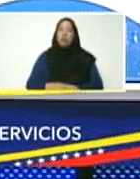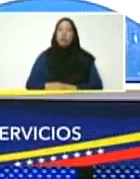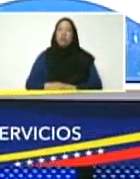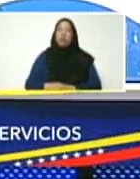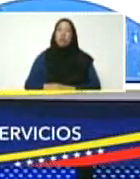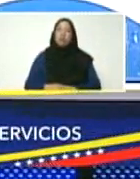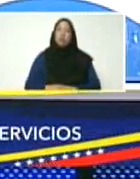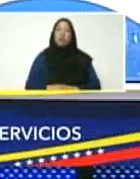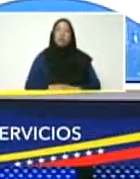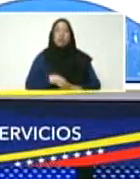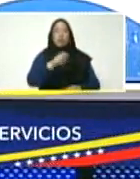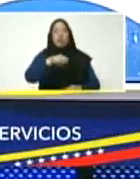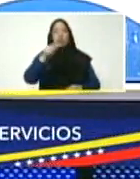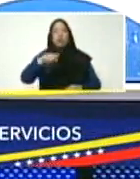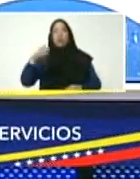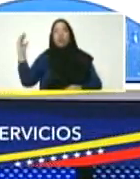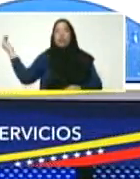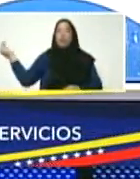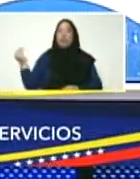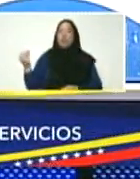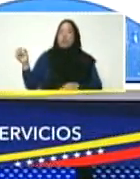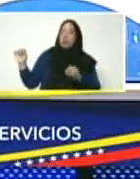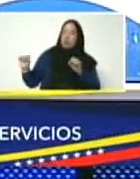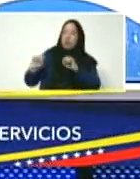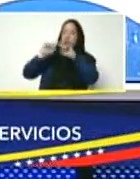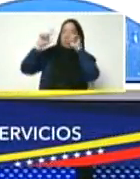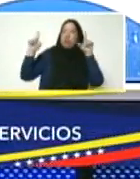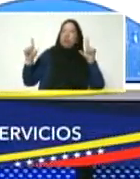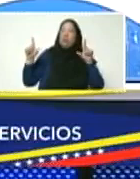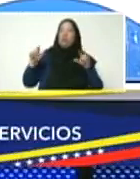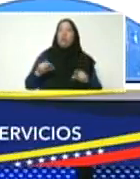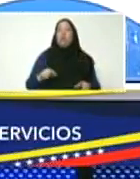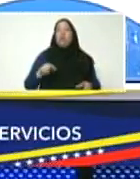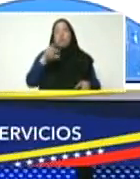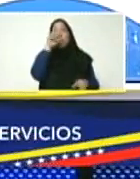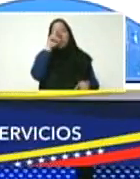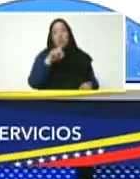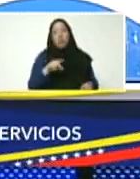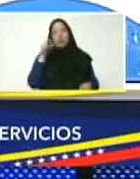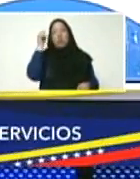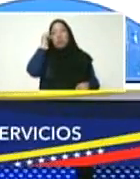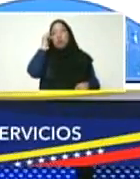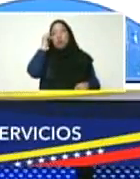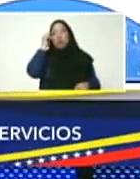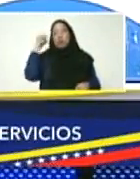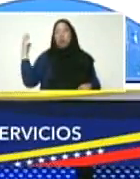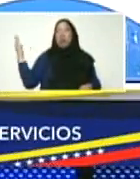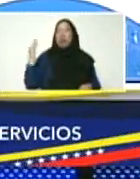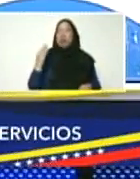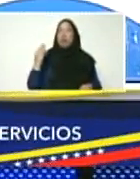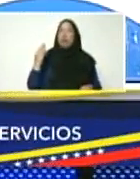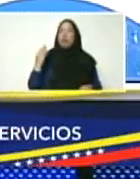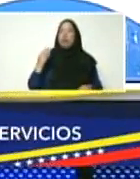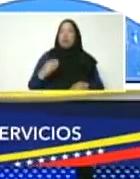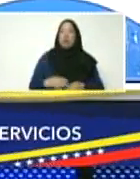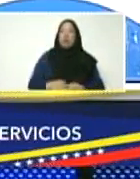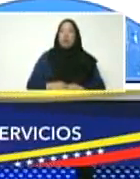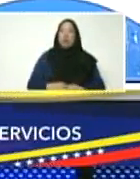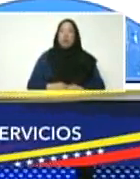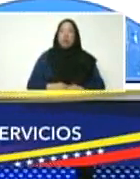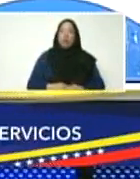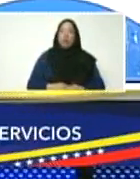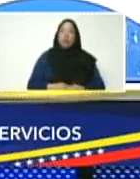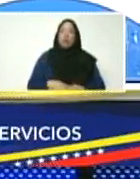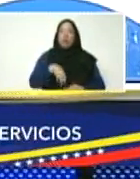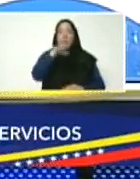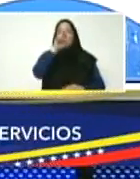Y viene gente del exterior. Yo recibo todos los días gente del exterior, todos los días prácticamente, que